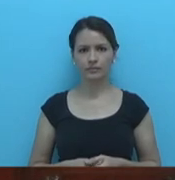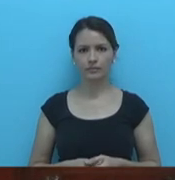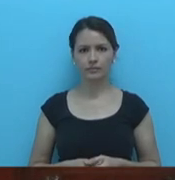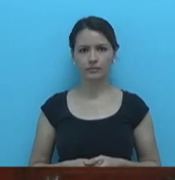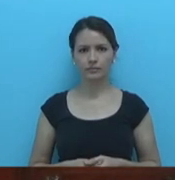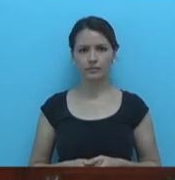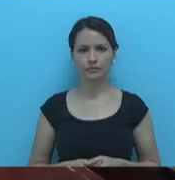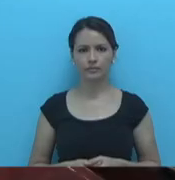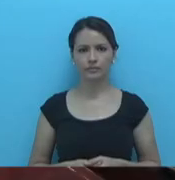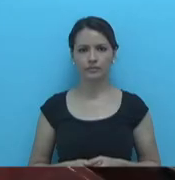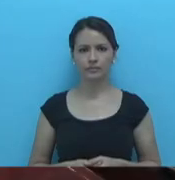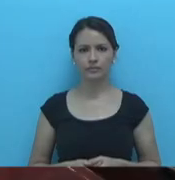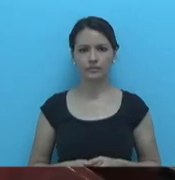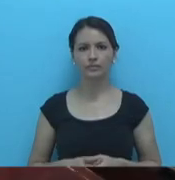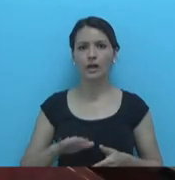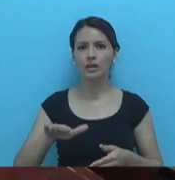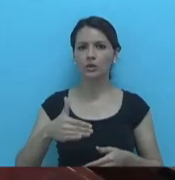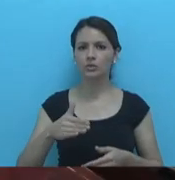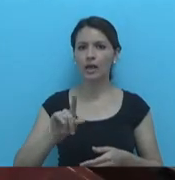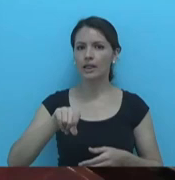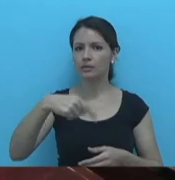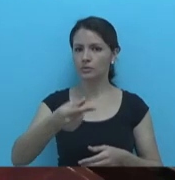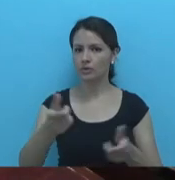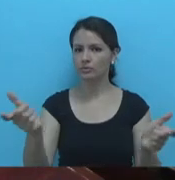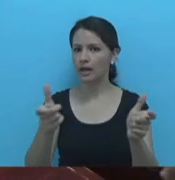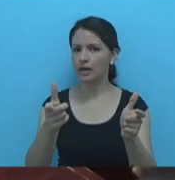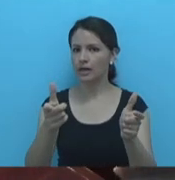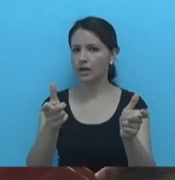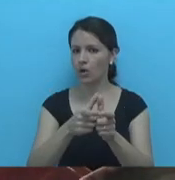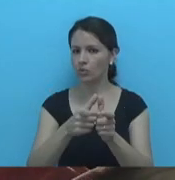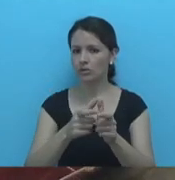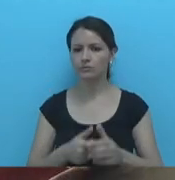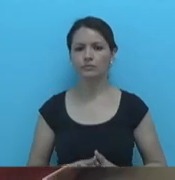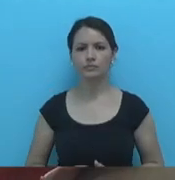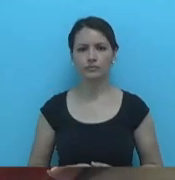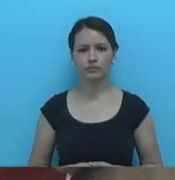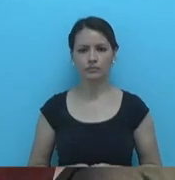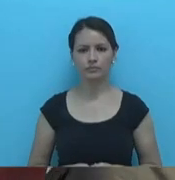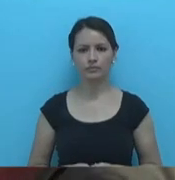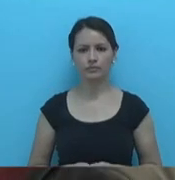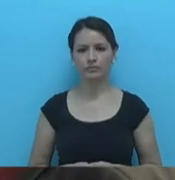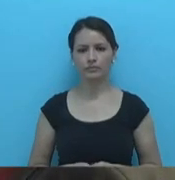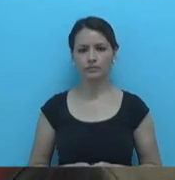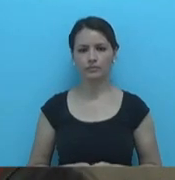Bueno, ¿está a consideración la moción del diputado Dipolina de preferencia por una sesión?